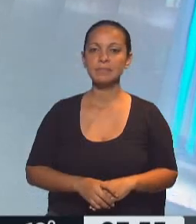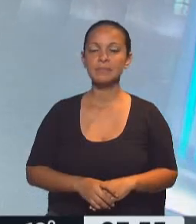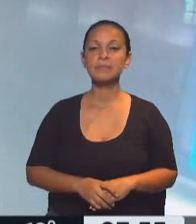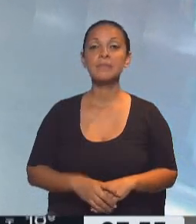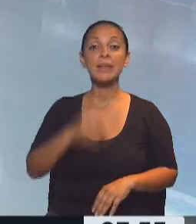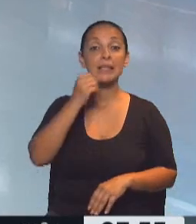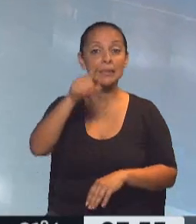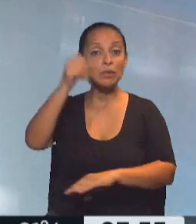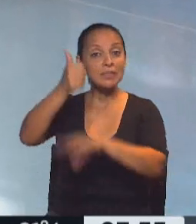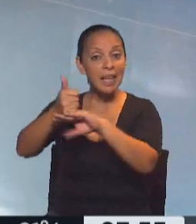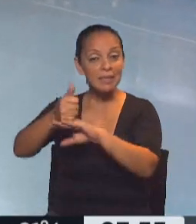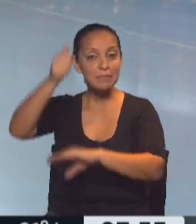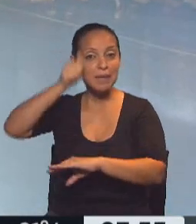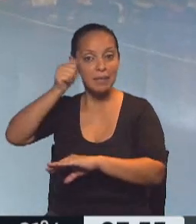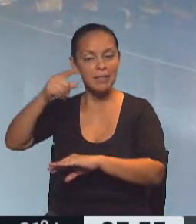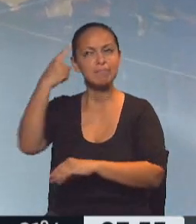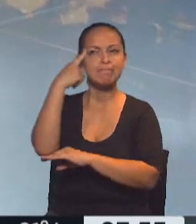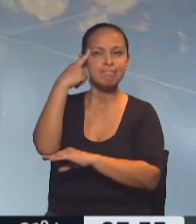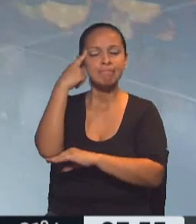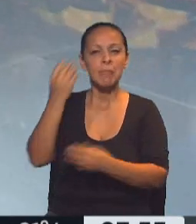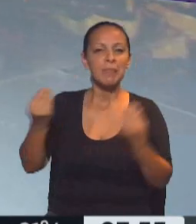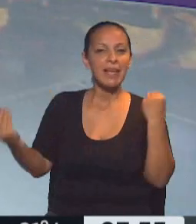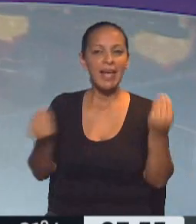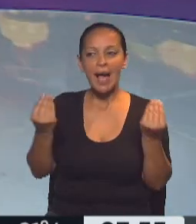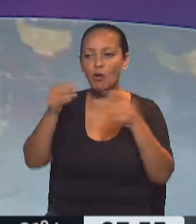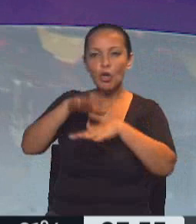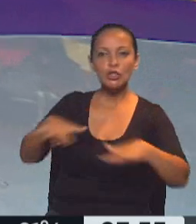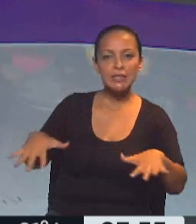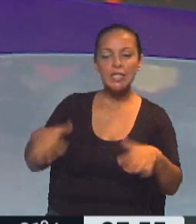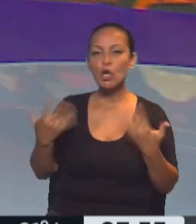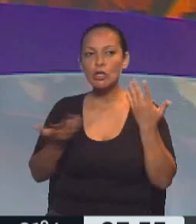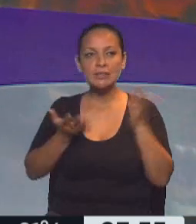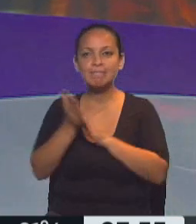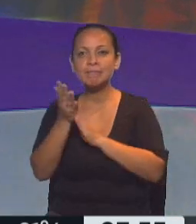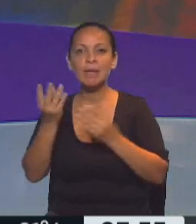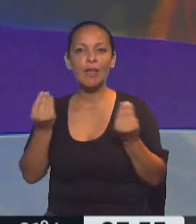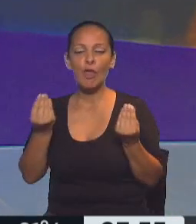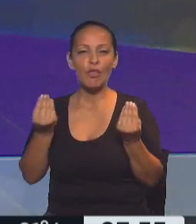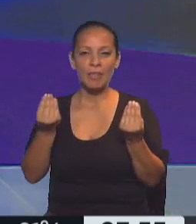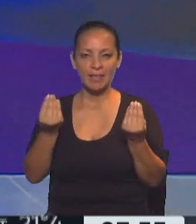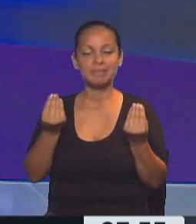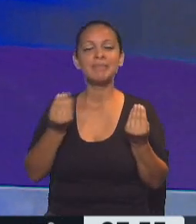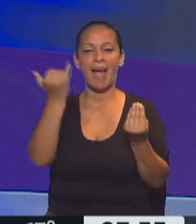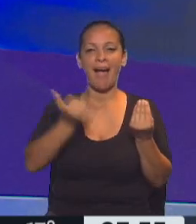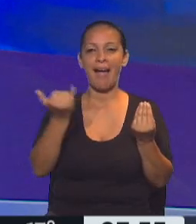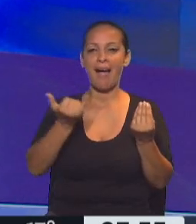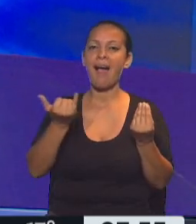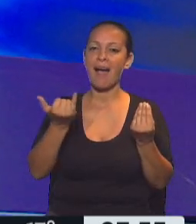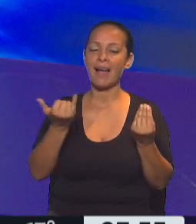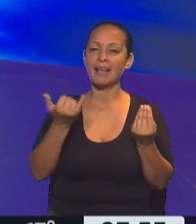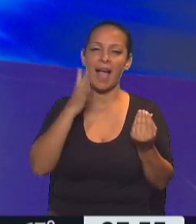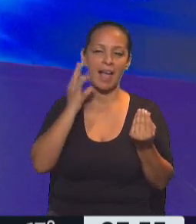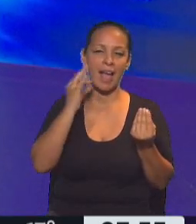Y si estás en Mar del Plata y pensando qué puedo hacer con los chicos y chicas después de la playa, hay una actividad más que